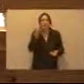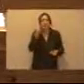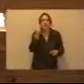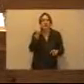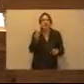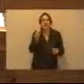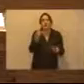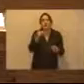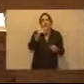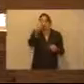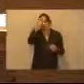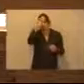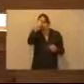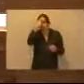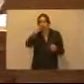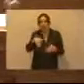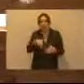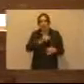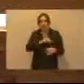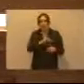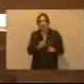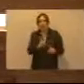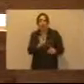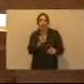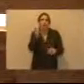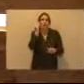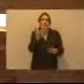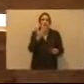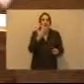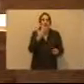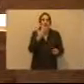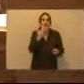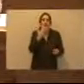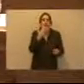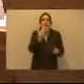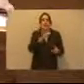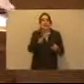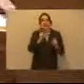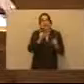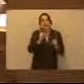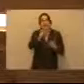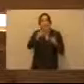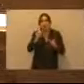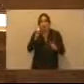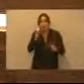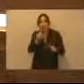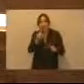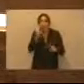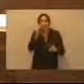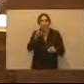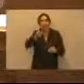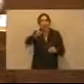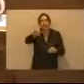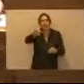paciente deixa de sentir, ou que poñendo as manos delante da cara, pois que non vamos ver o que